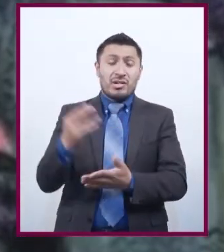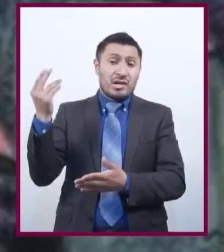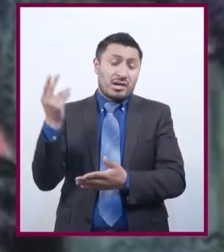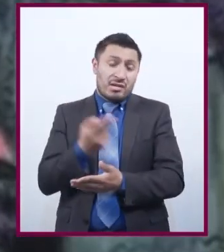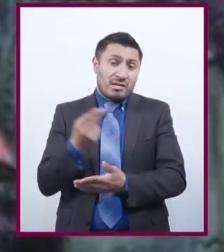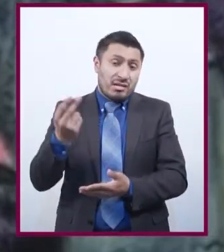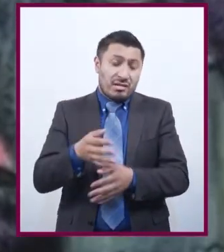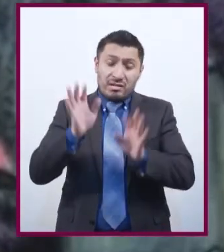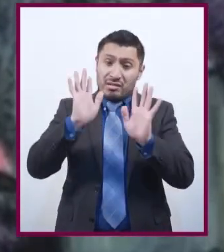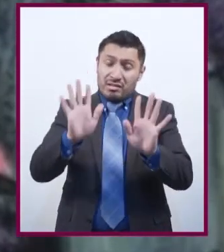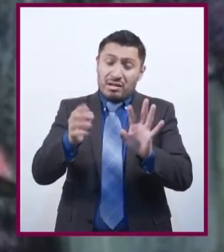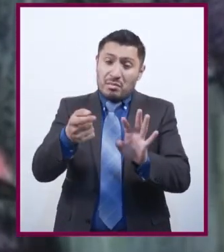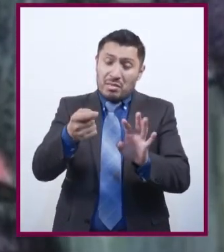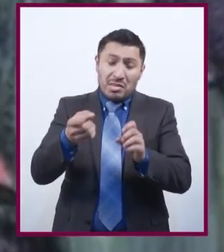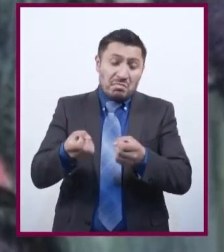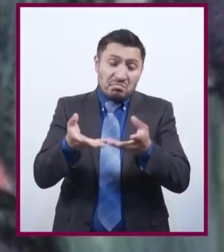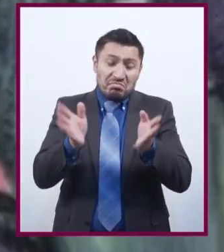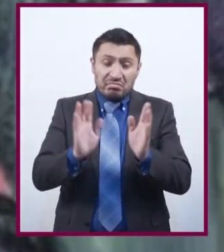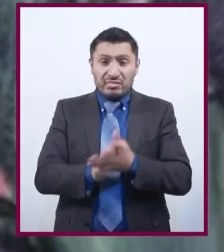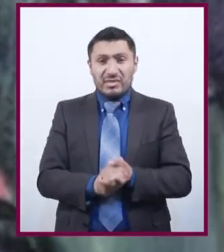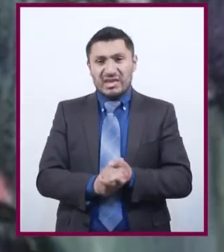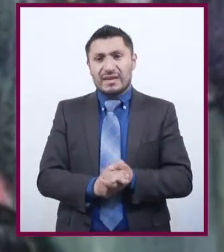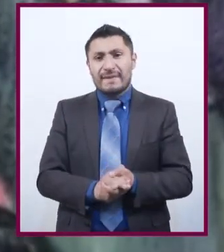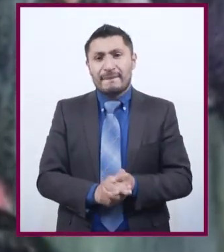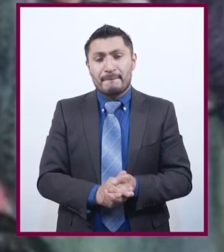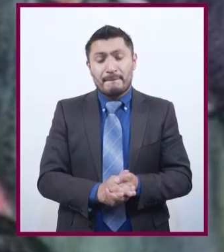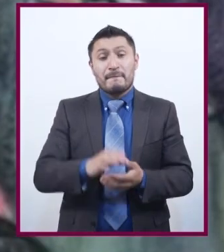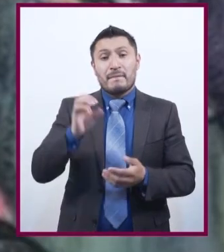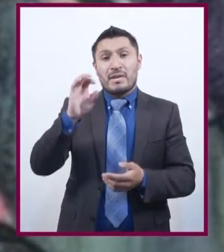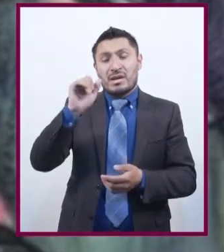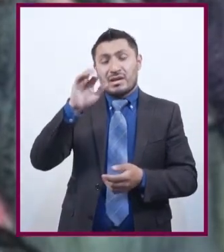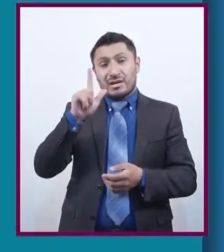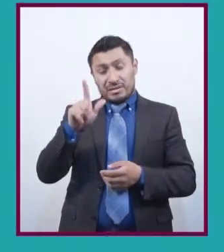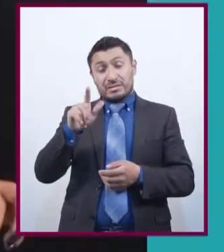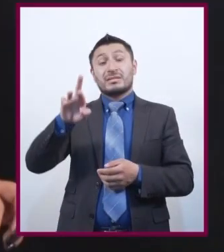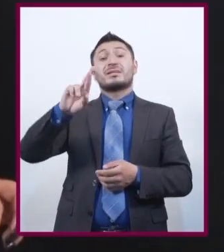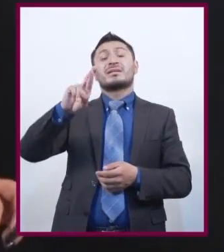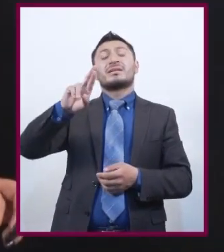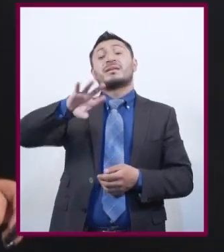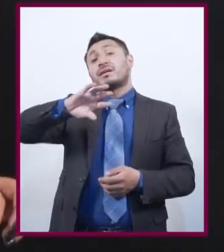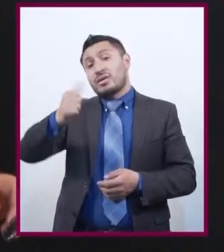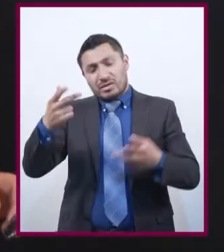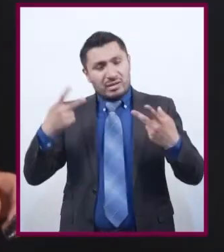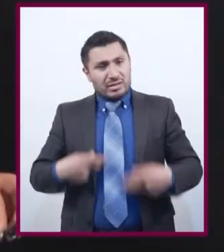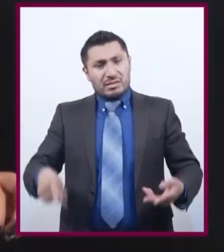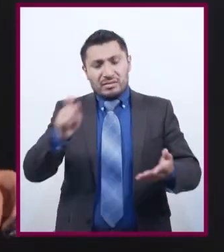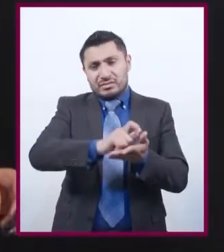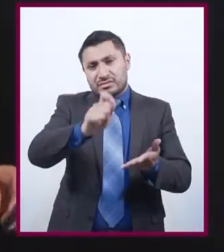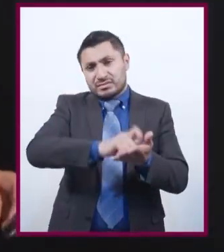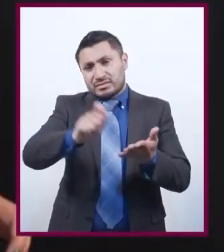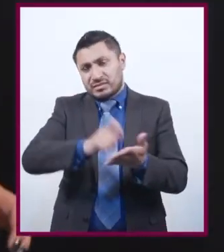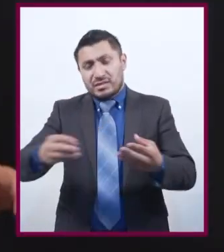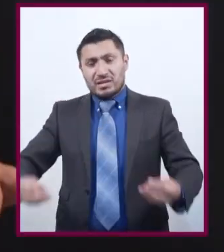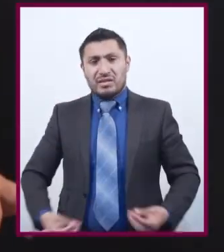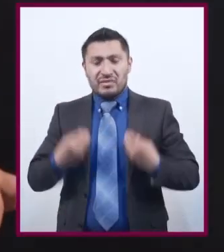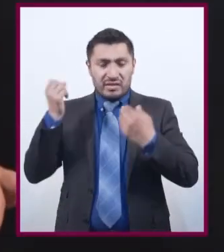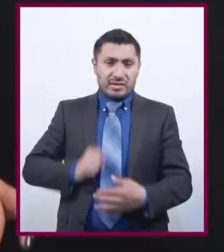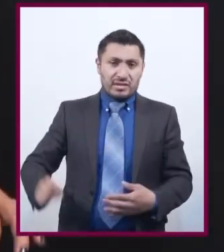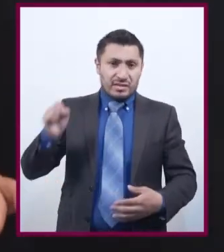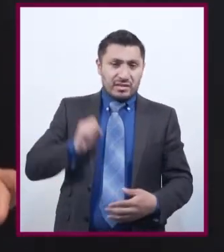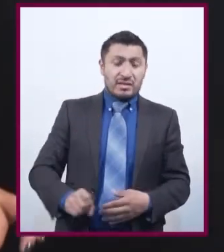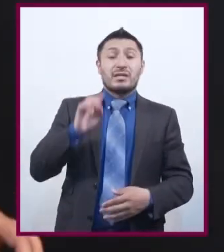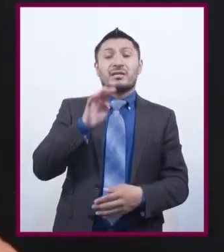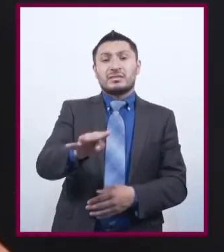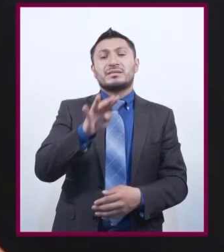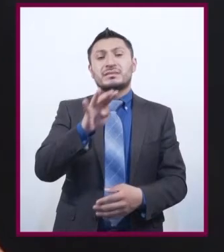primeras y solo merecen las Migajas de su prosperidad además de Oscar otros novelistas plasmaron en sus obras la